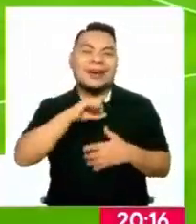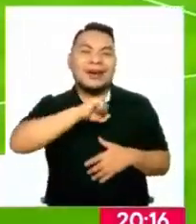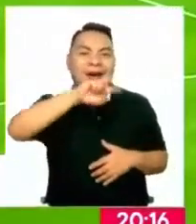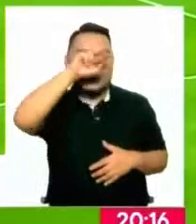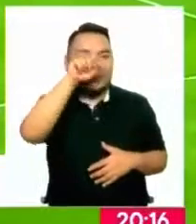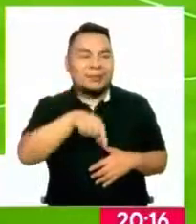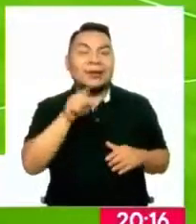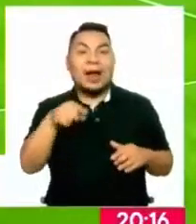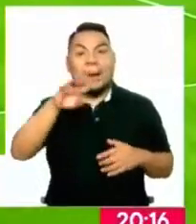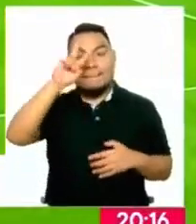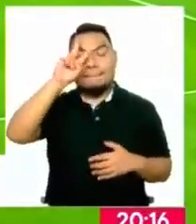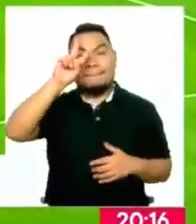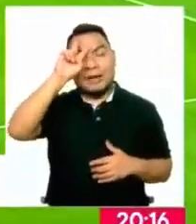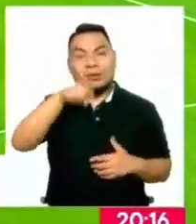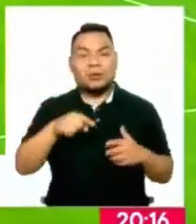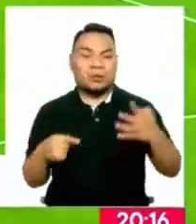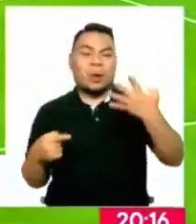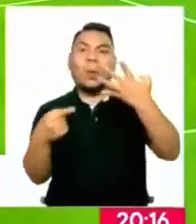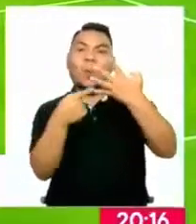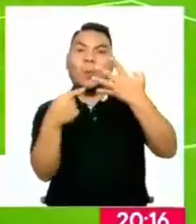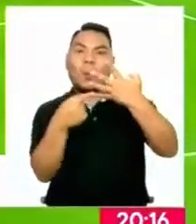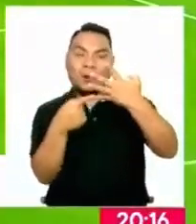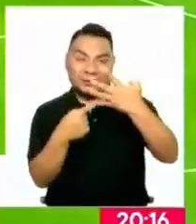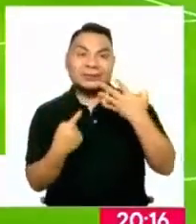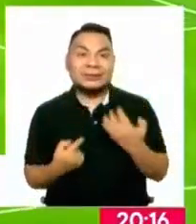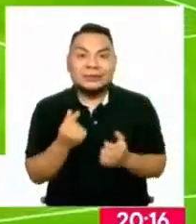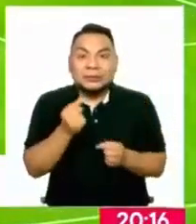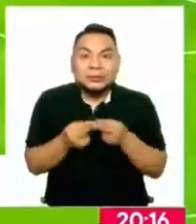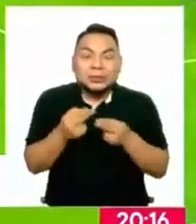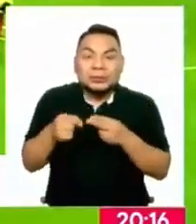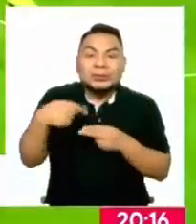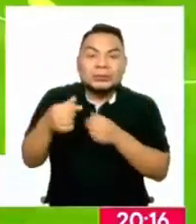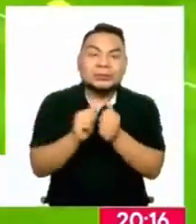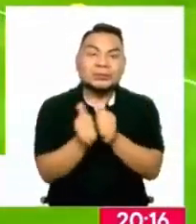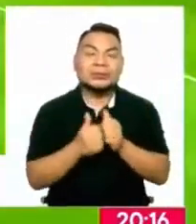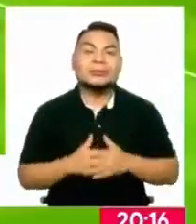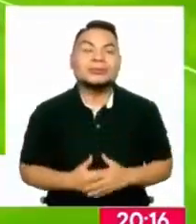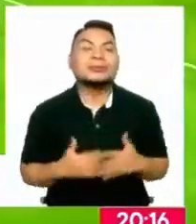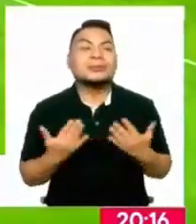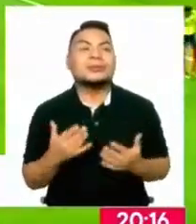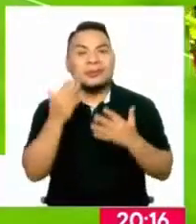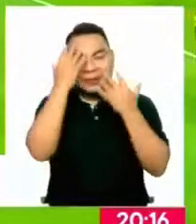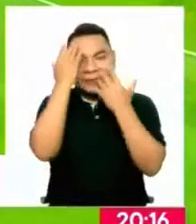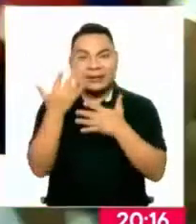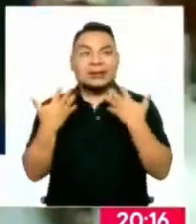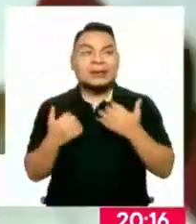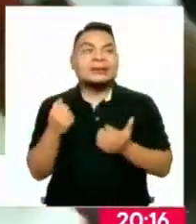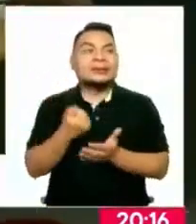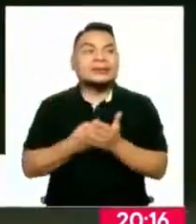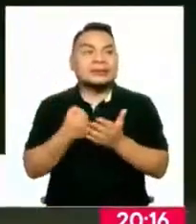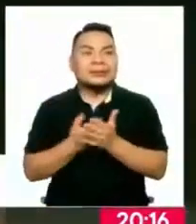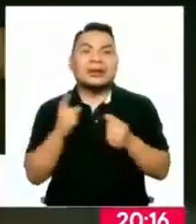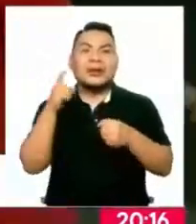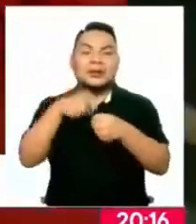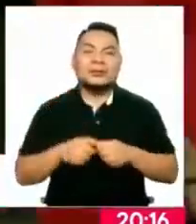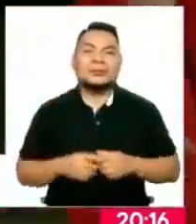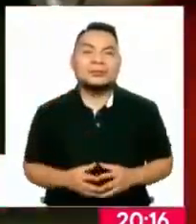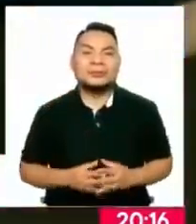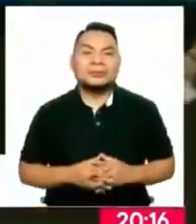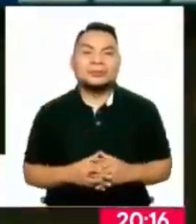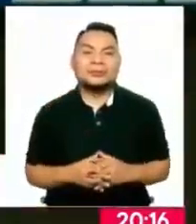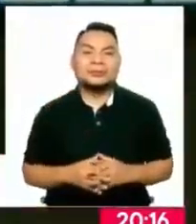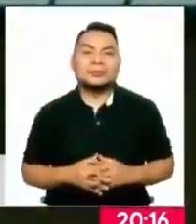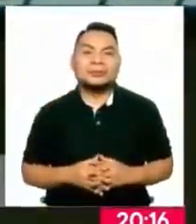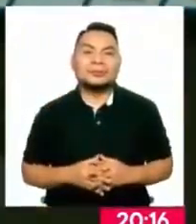cuarto lugar de la tabla a solo 3 fechas de que terminen las eliminatorias. La esperanza está más viva que nunca.